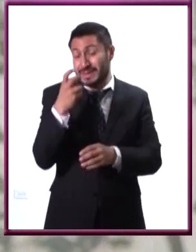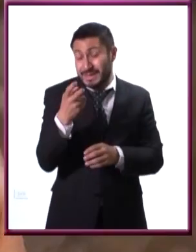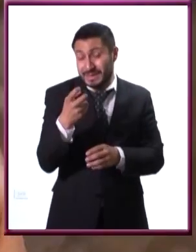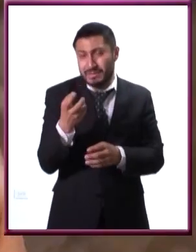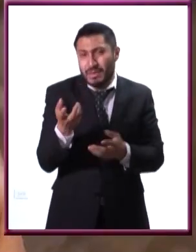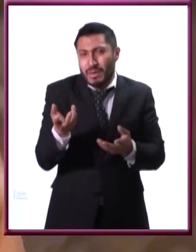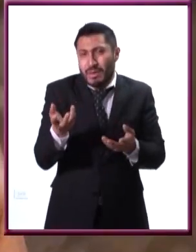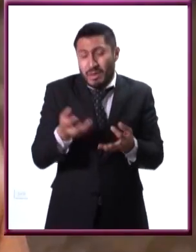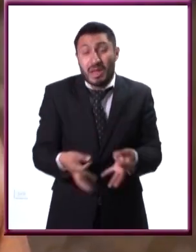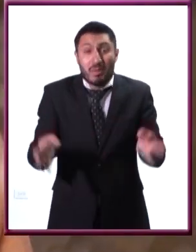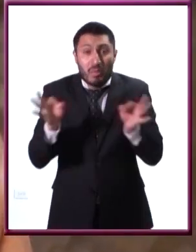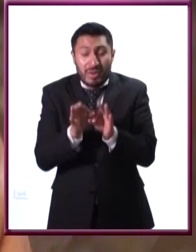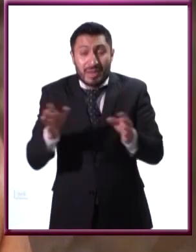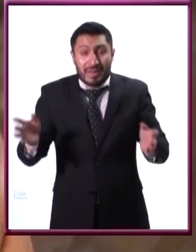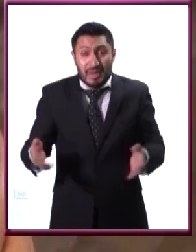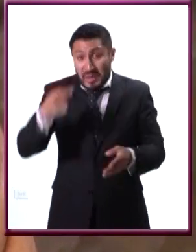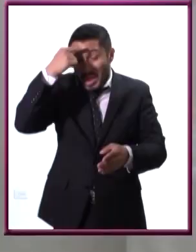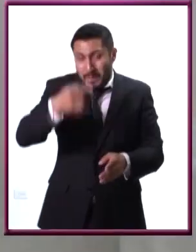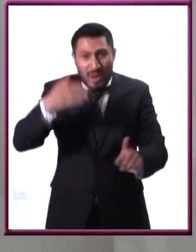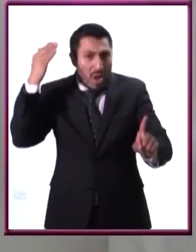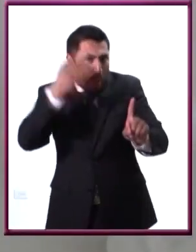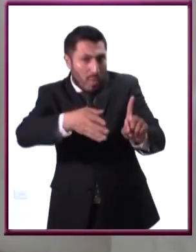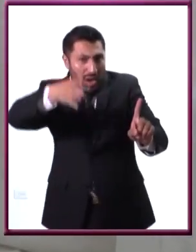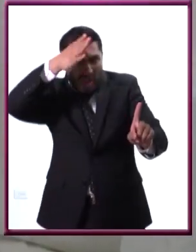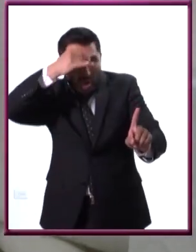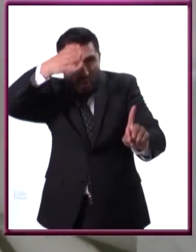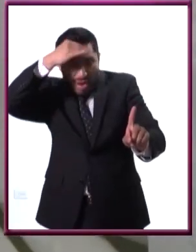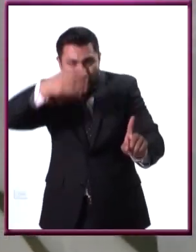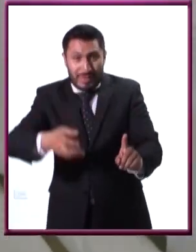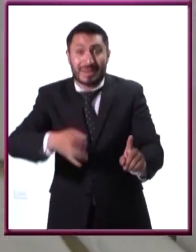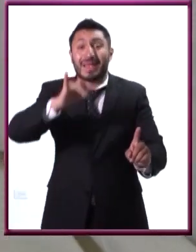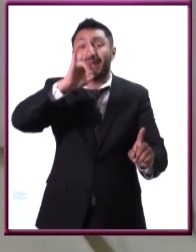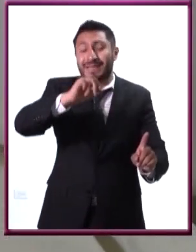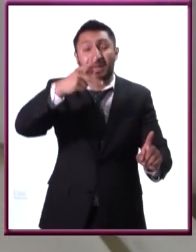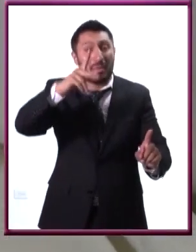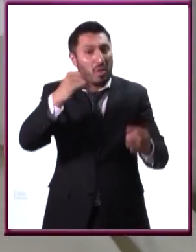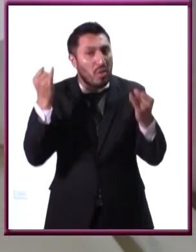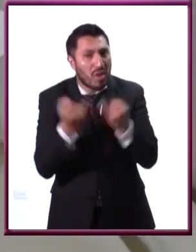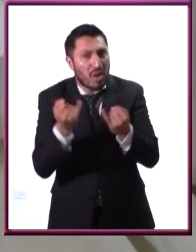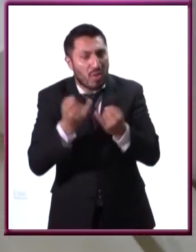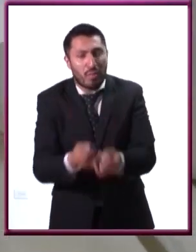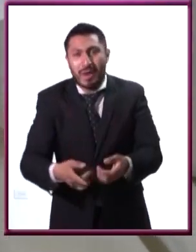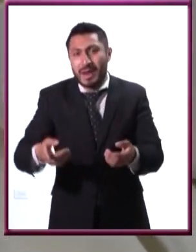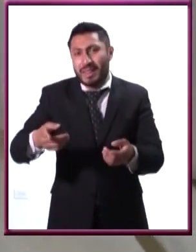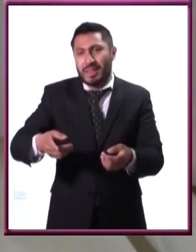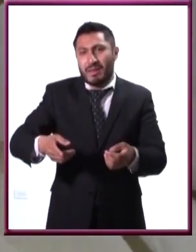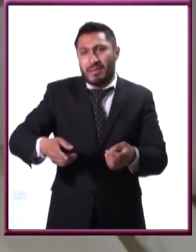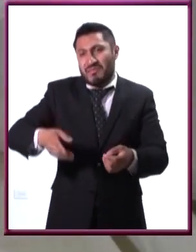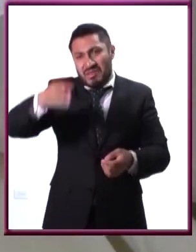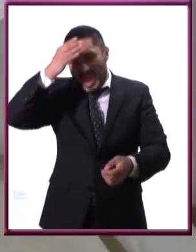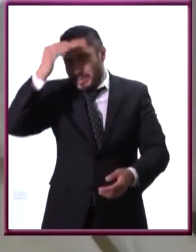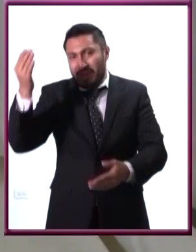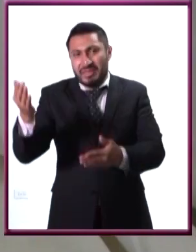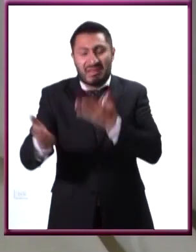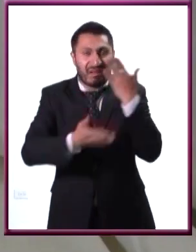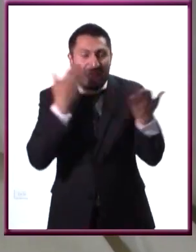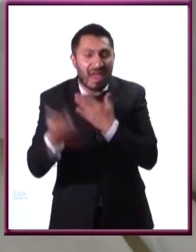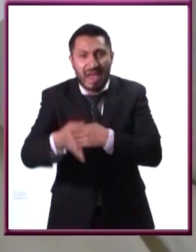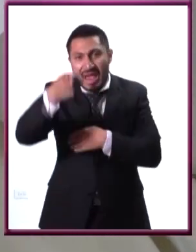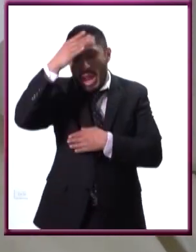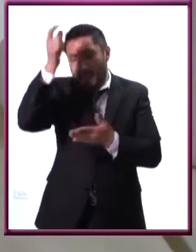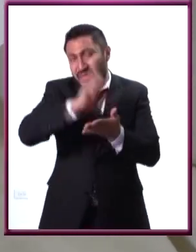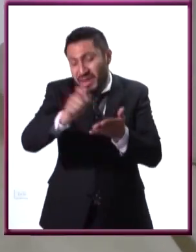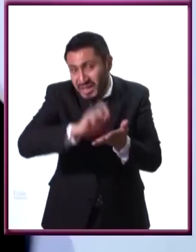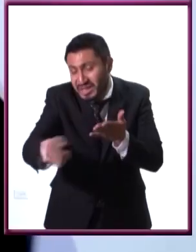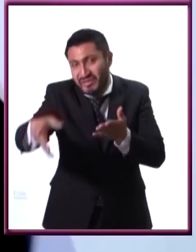asociación, entonces podemos promover la inteligencia, y no solamente la inteligencia cognitiva, sino también la inteligencia emocional. Porque cuando